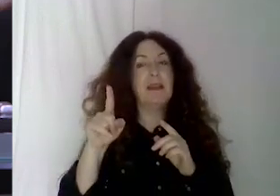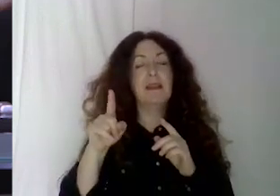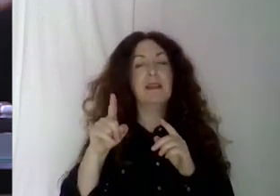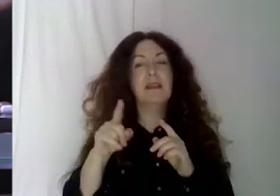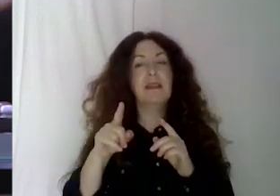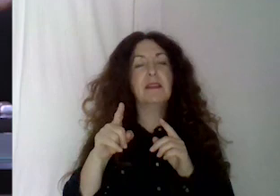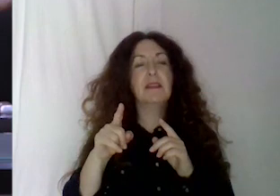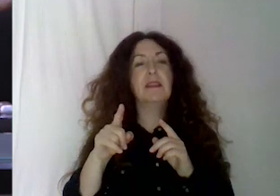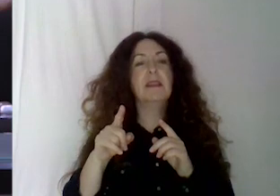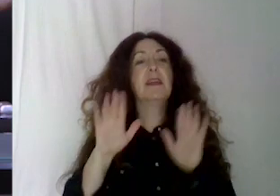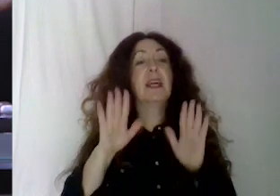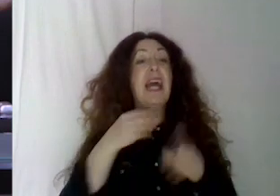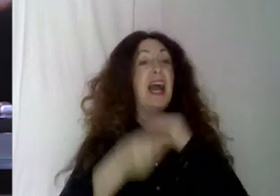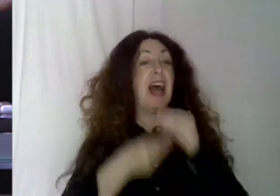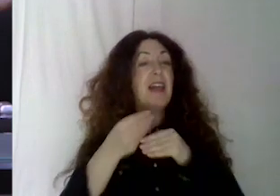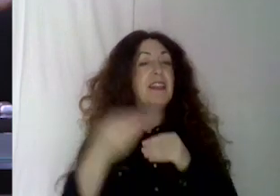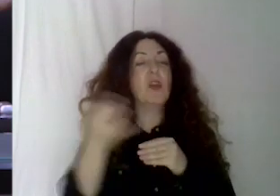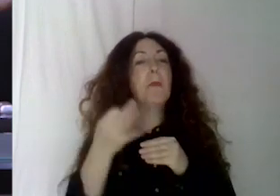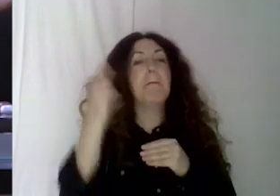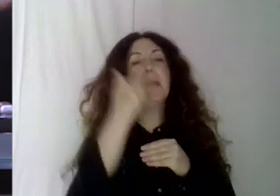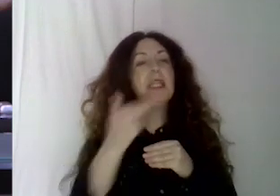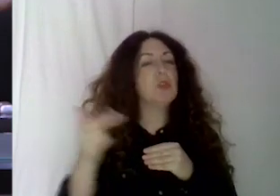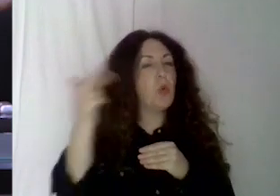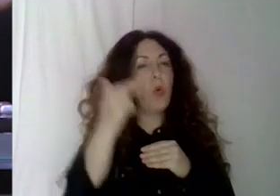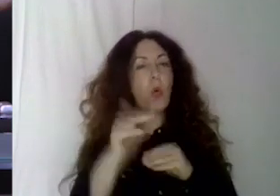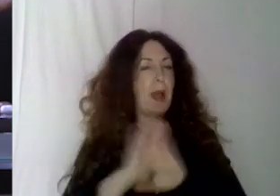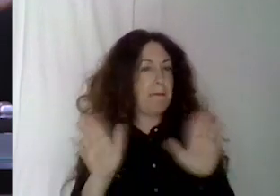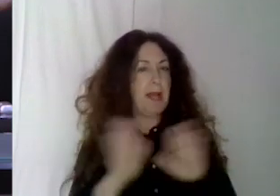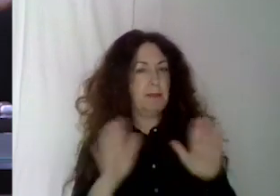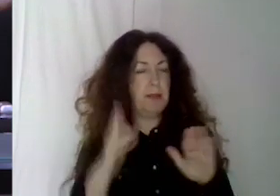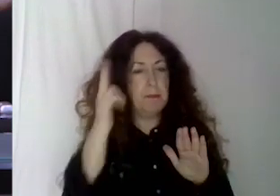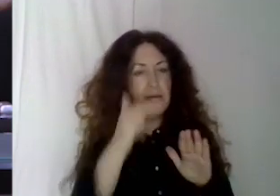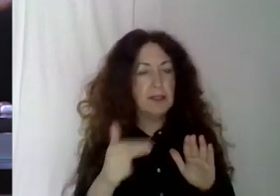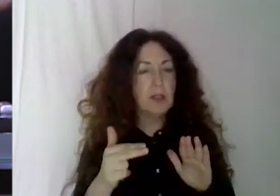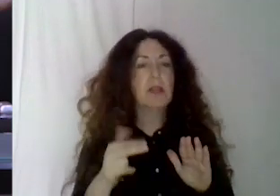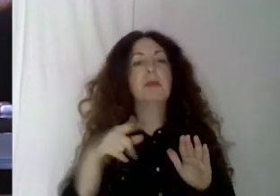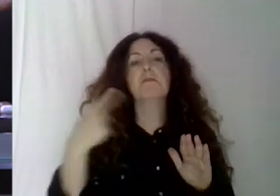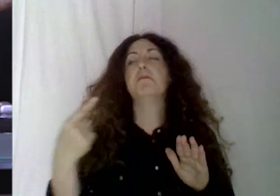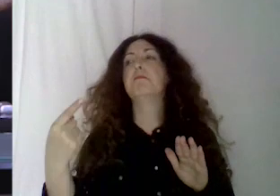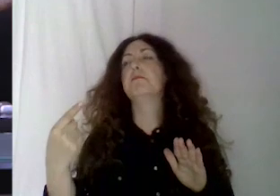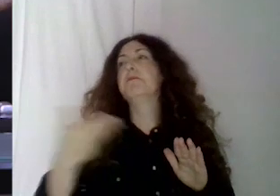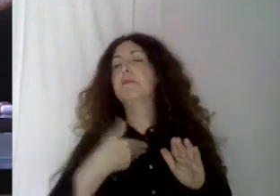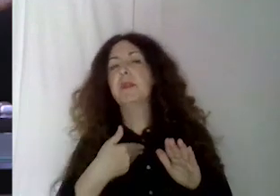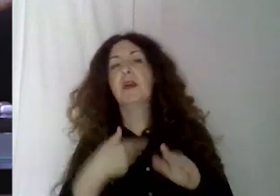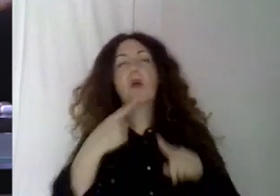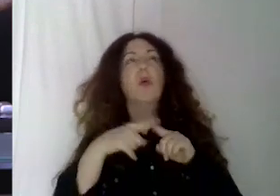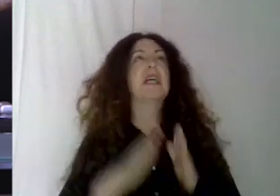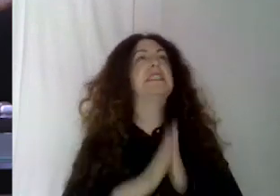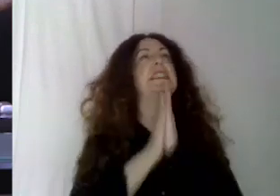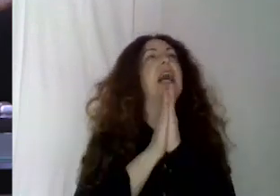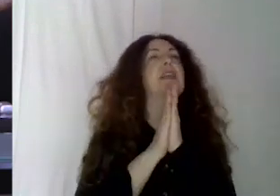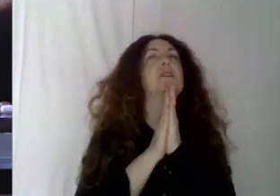la representación de su verdadero talento, es un pequeño bodegón de 50 por 70 que es una cesta con